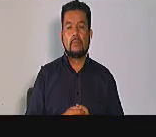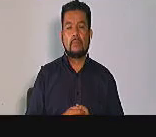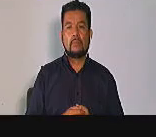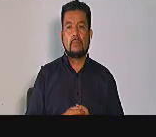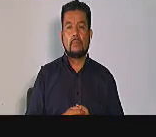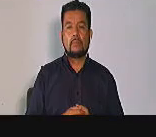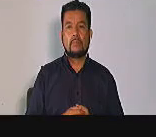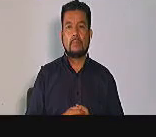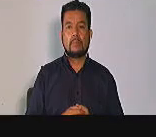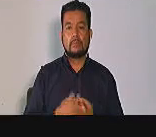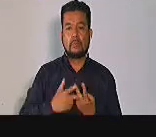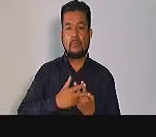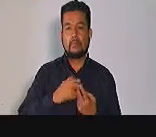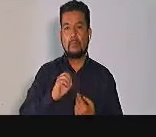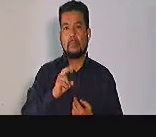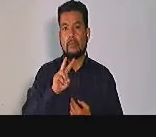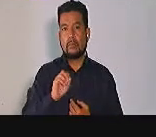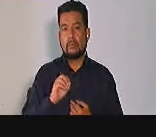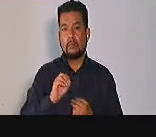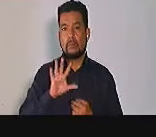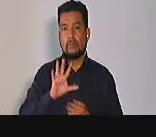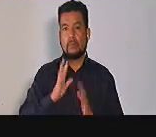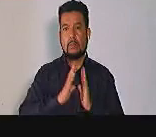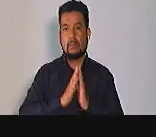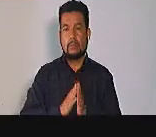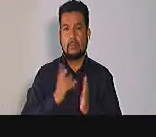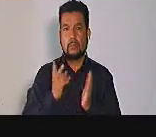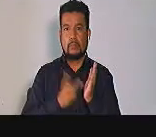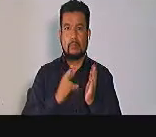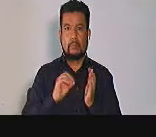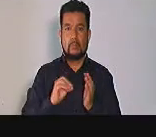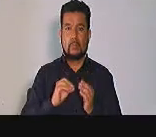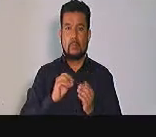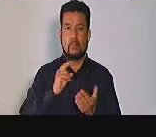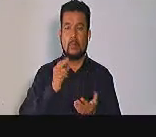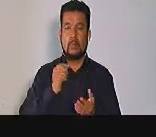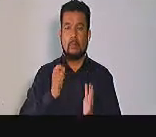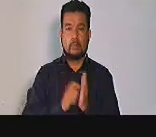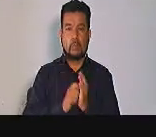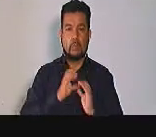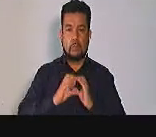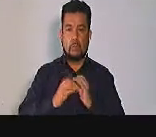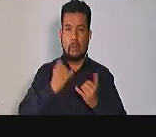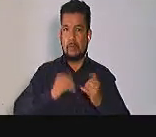Del acuerdo municipal 020 del 5 de diciembre de 2020. Hasta aquí el punto de comunicación, señor presidente.